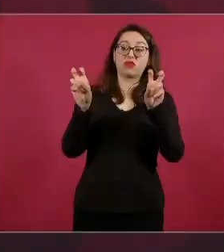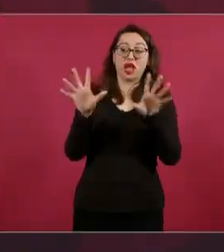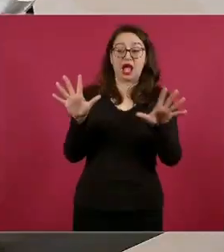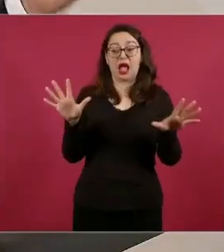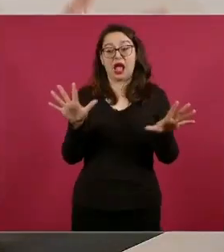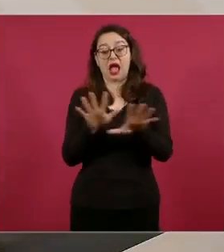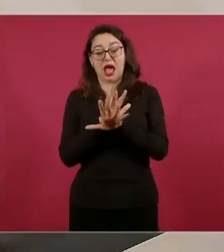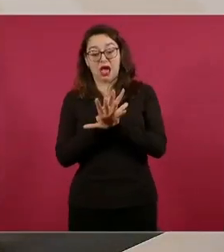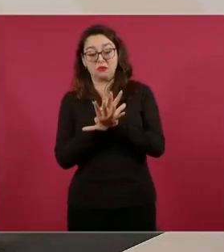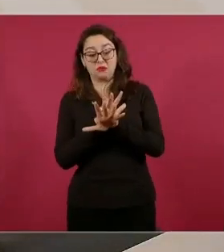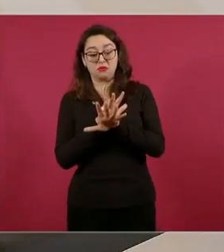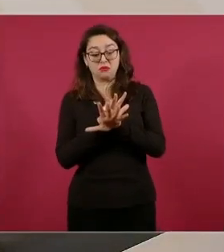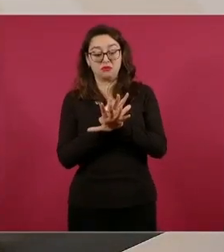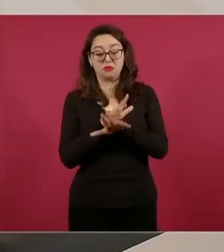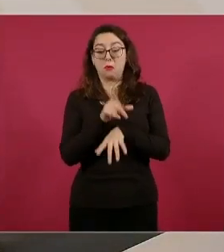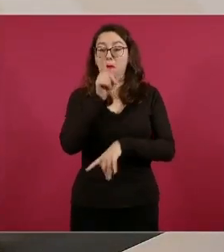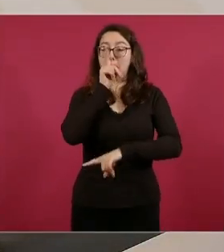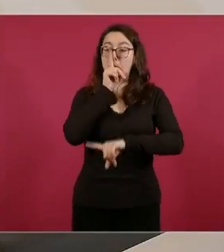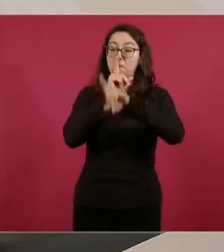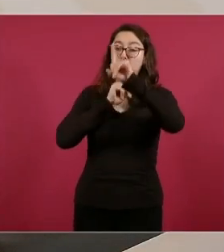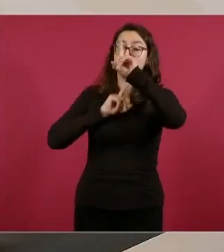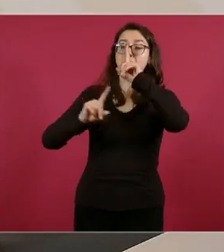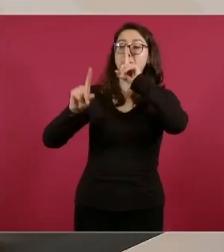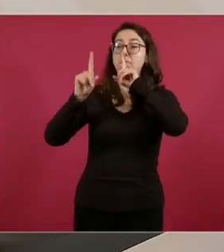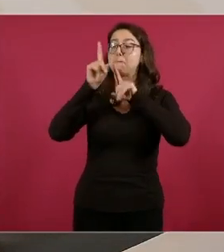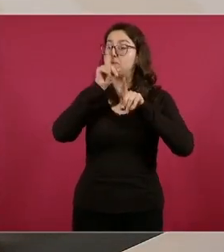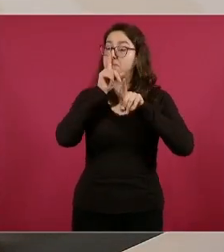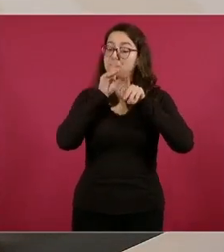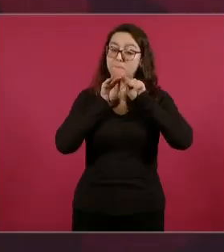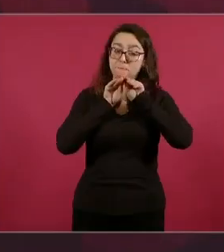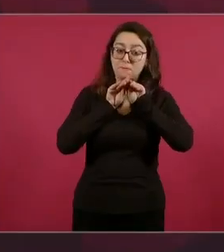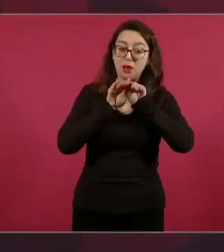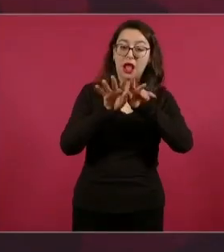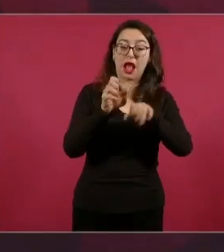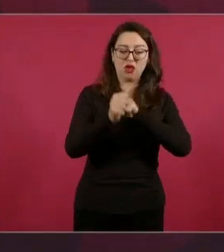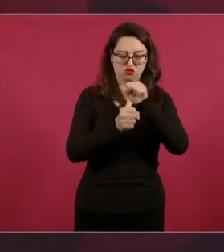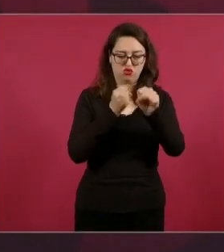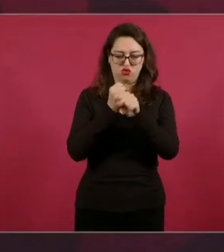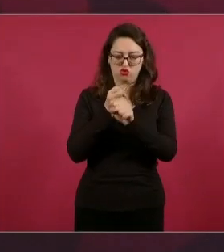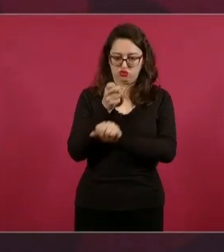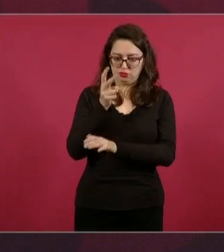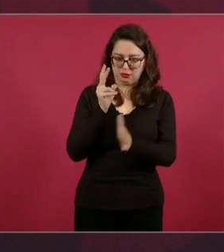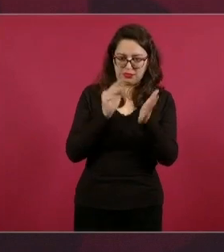que yo era candidato a jefe de gobierno en el 2000,